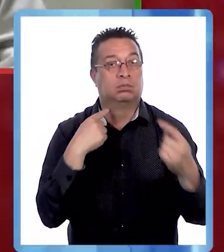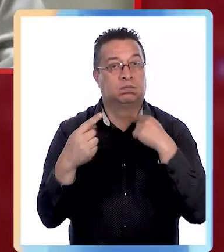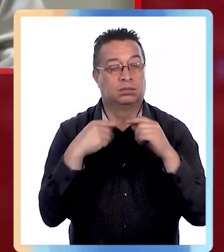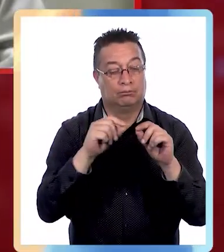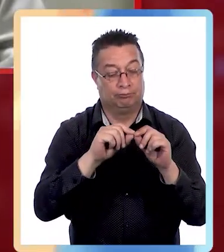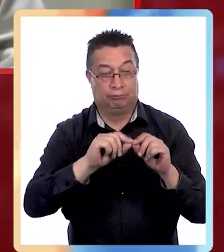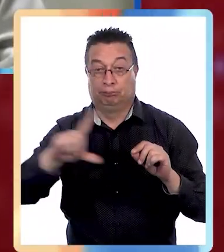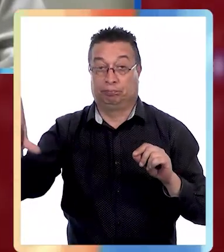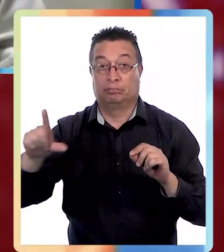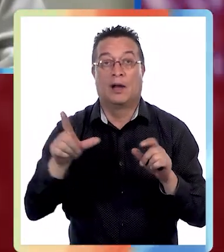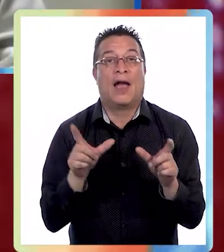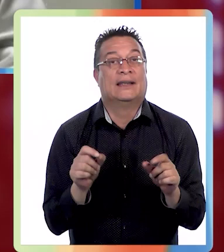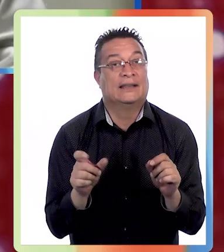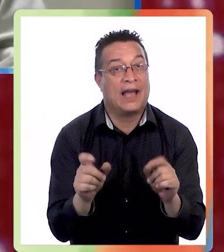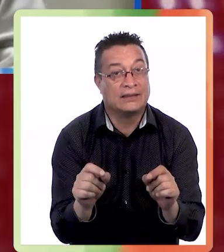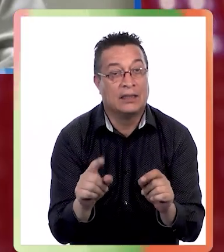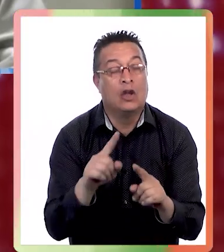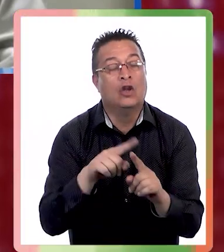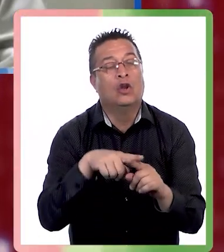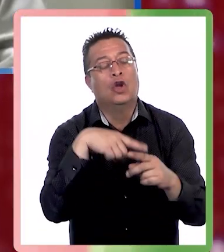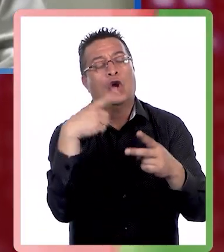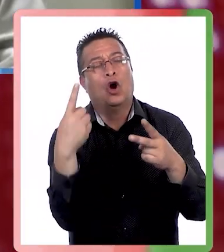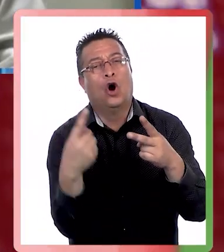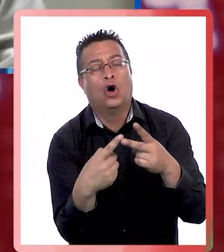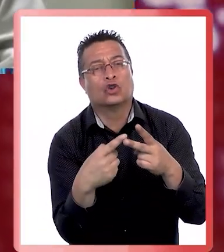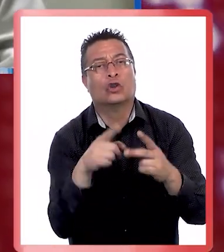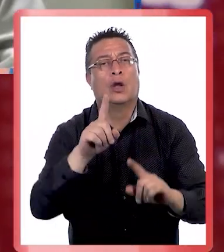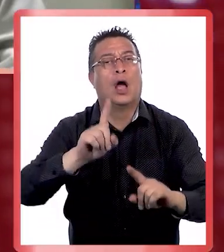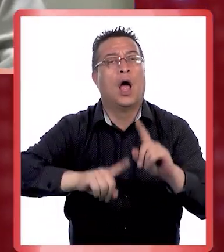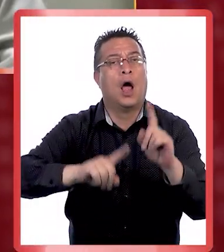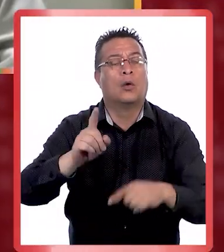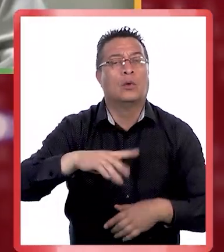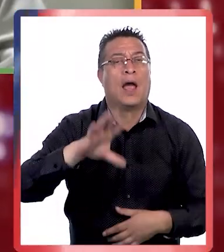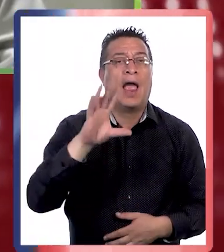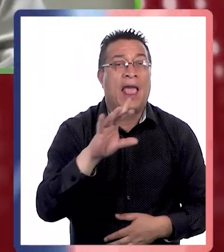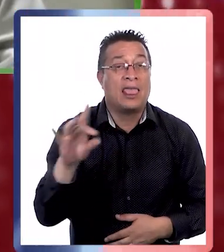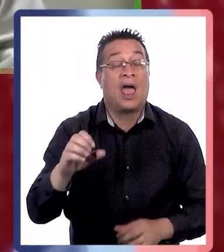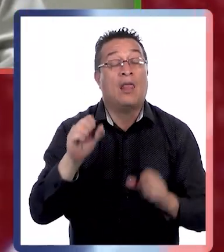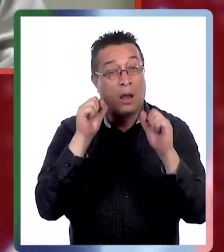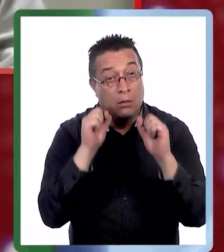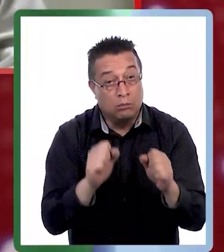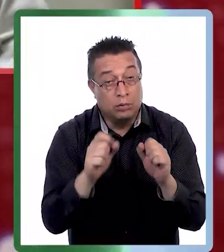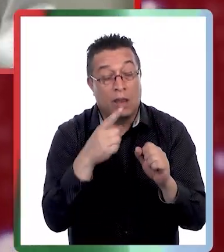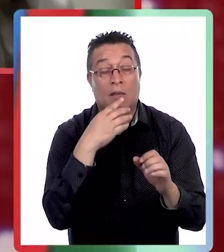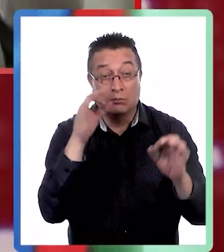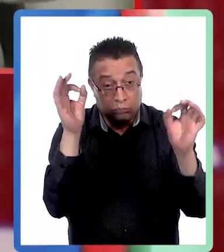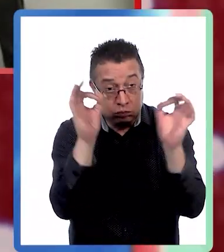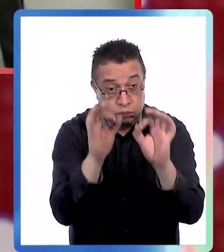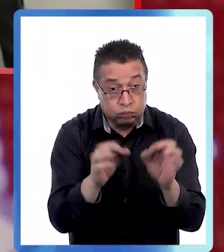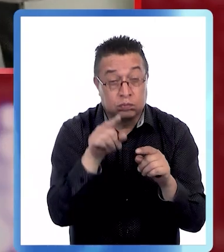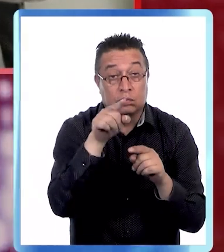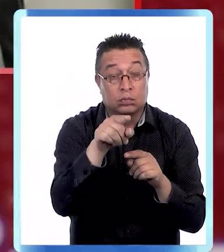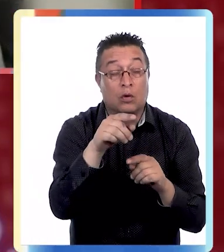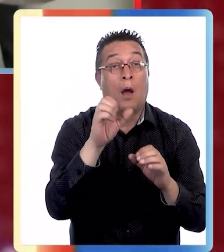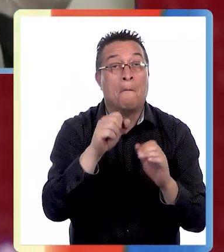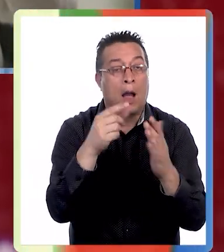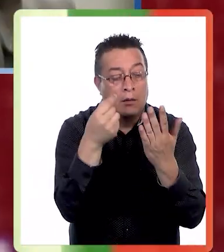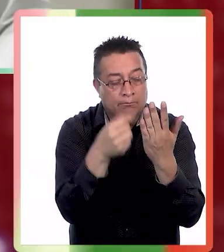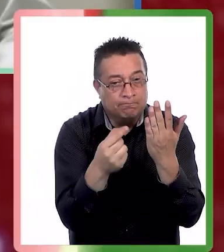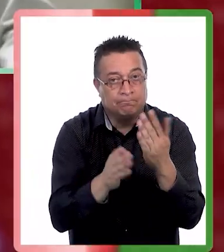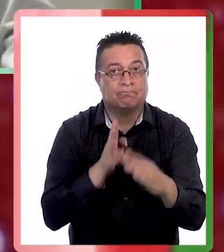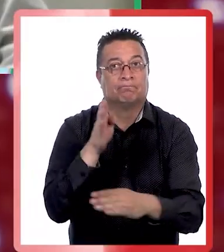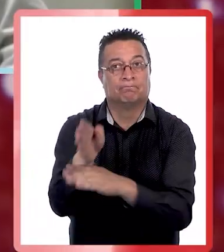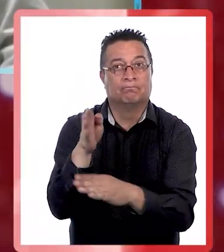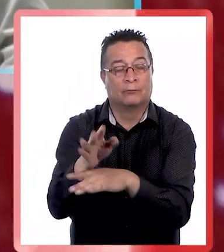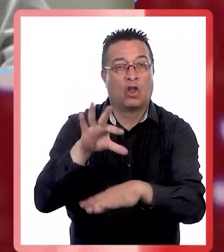o no aparezca un cáncer, y lo otro es, desde alguna edad se empieza a recomendar estos chequeos constantes como ya parte de la rutina y